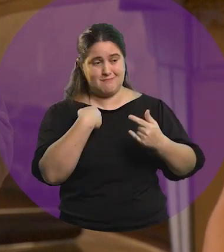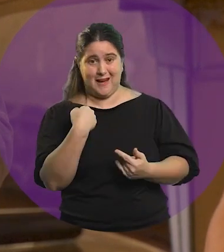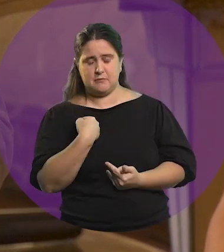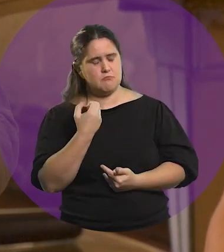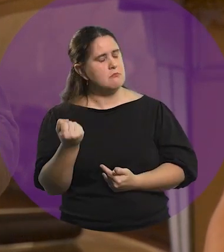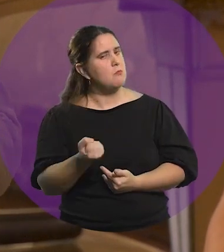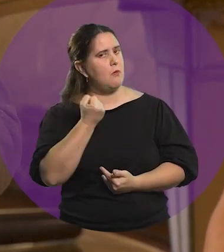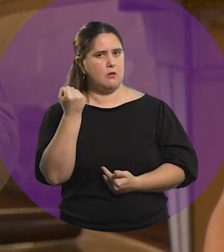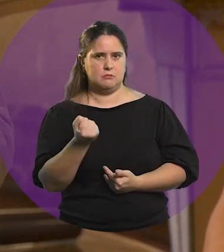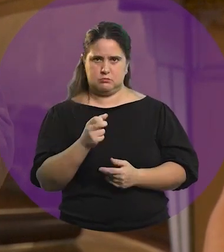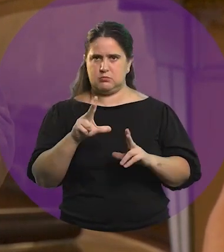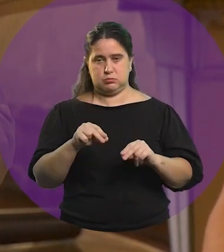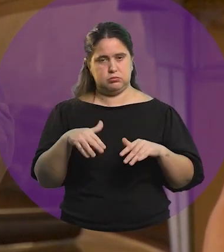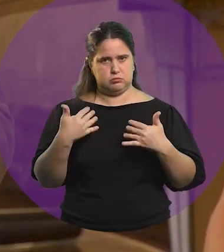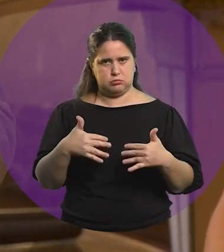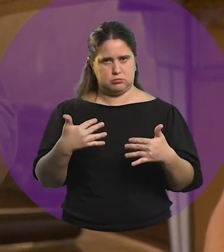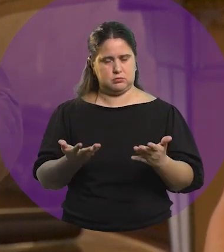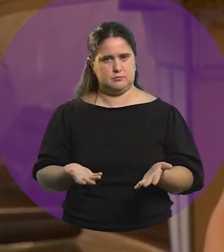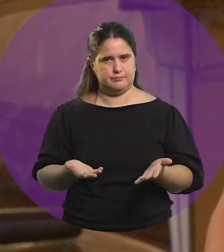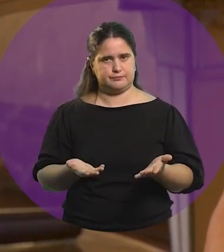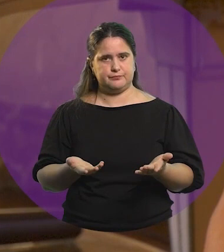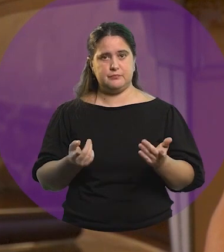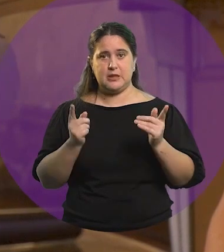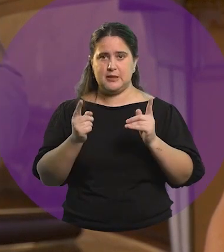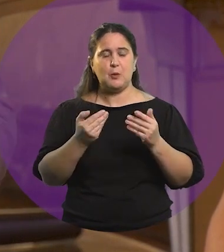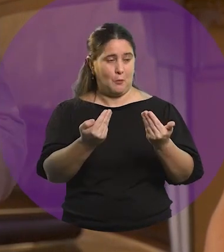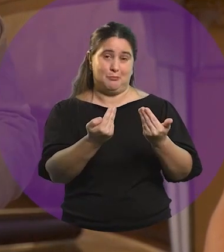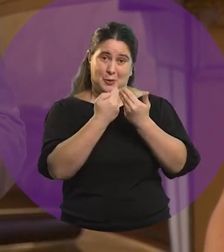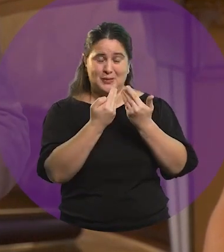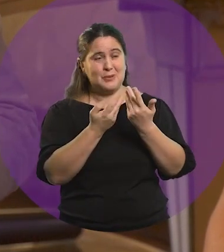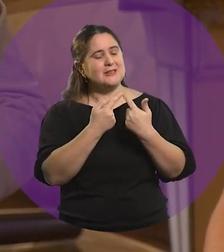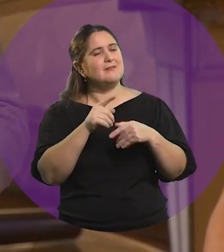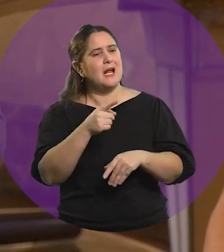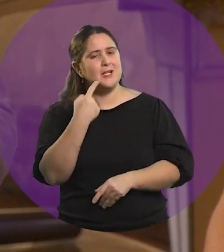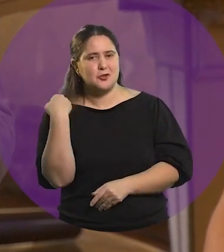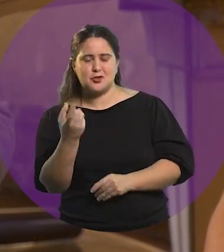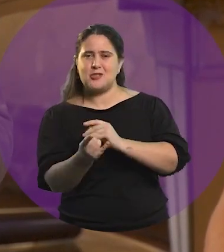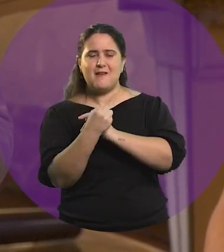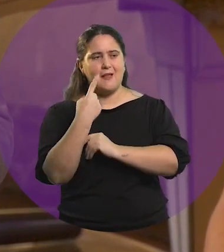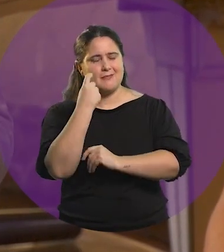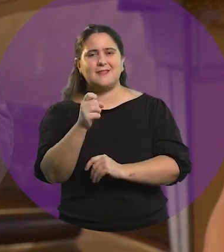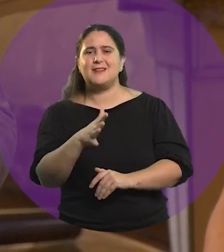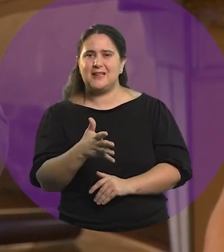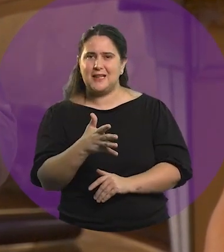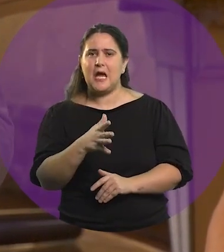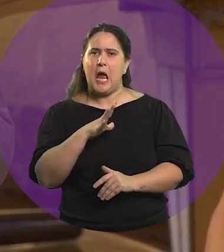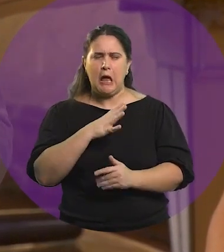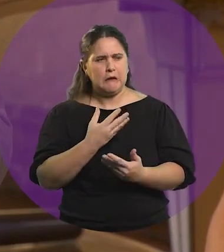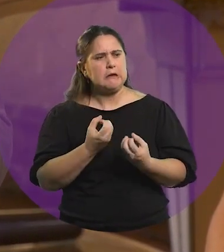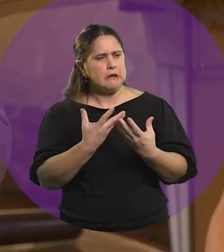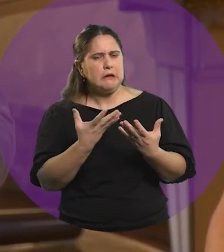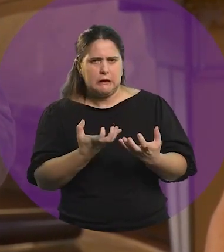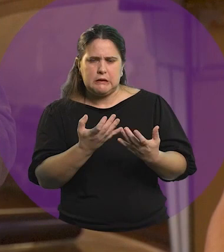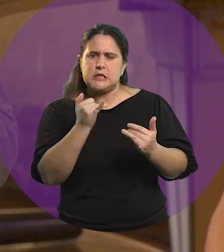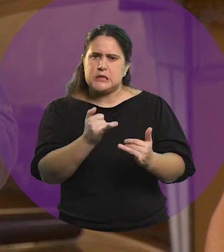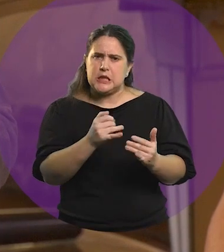es de suma importancia. Una de las cosas, para ir a la pregunta concreta, que identificamos en Ceibal era que estaba la voluntad